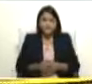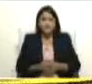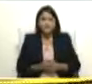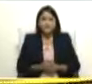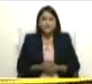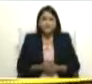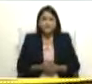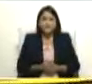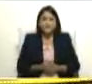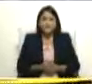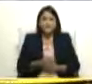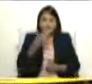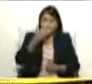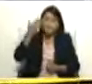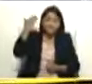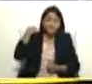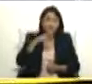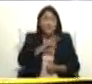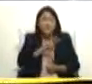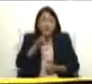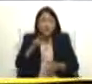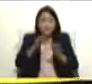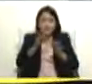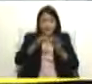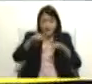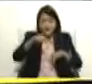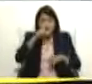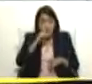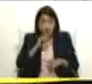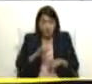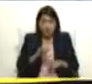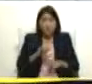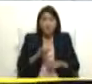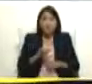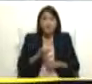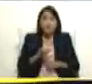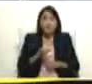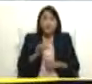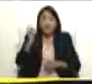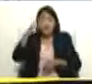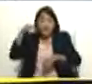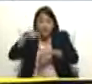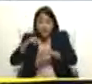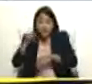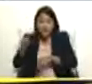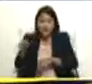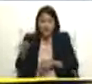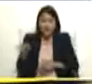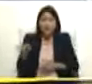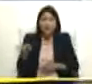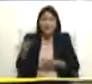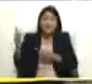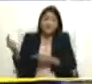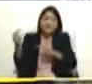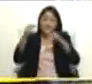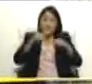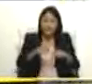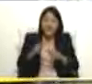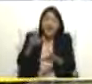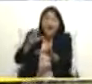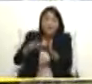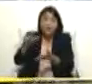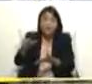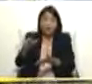El pasado 21 de septiembre del presente año, el Poder Legislativo, Asamblea Nacional, aprobó